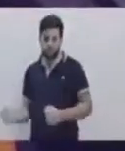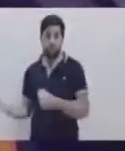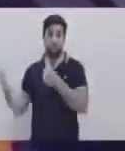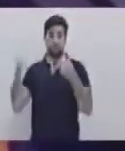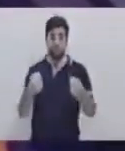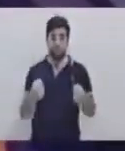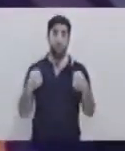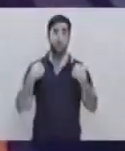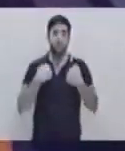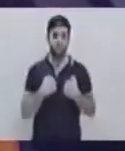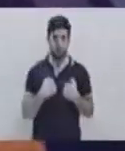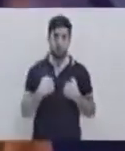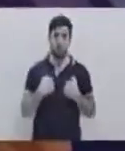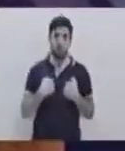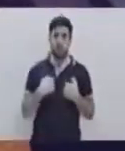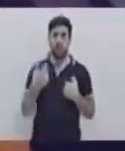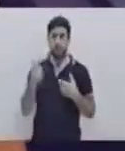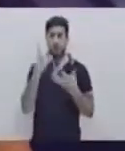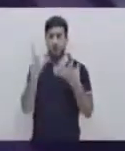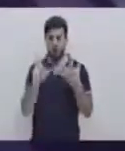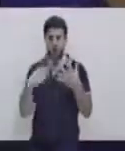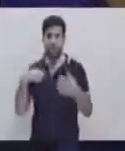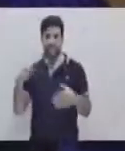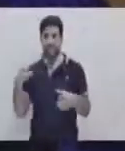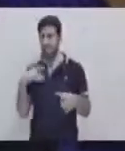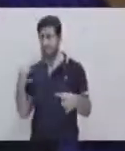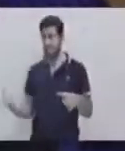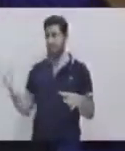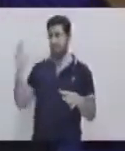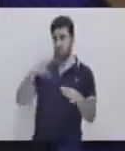Y en ella vamos a colocar las cosas necesarias.